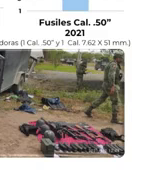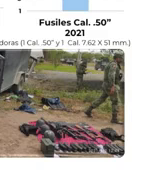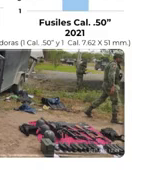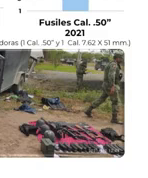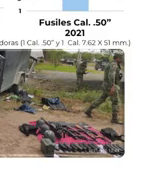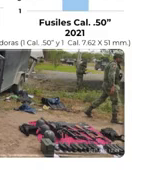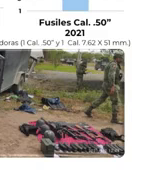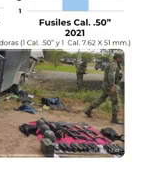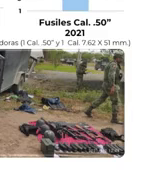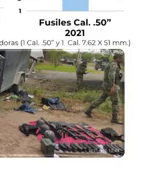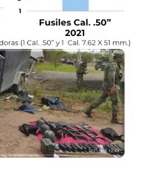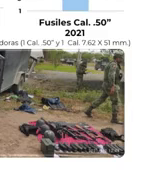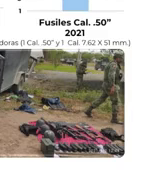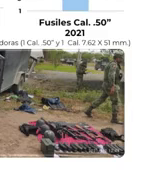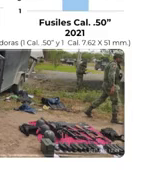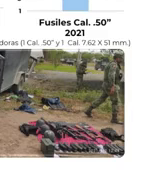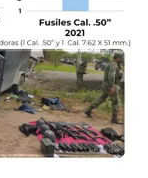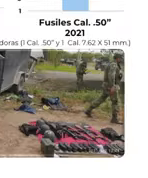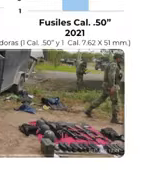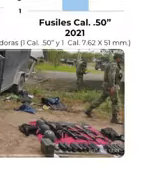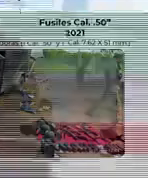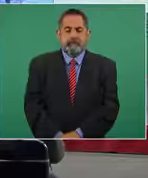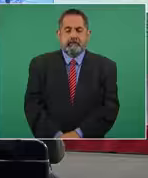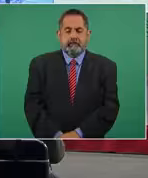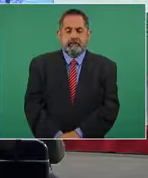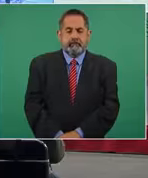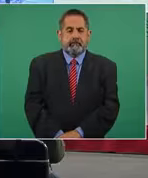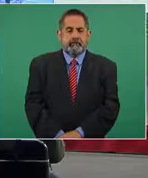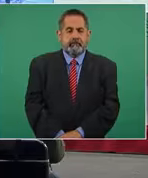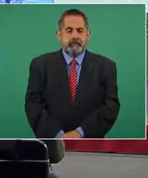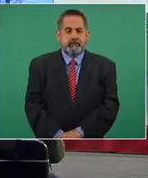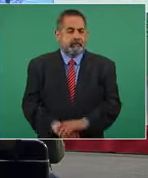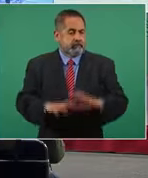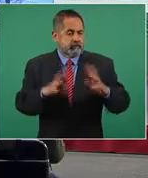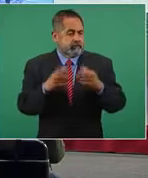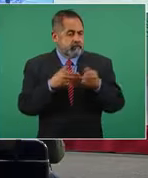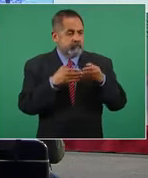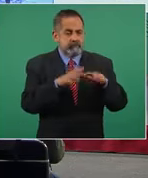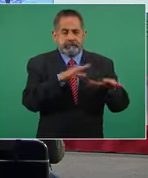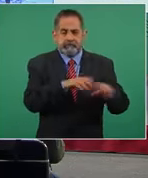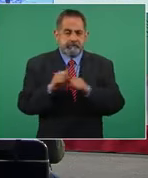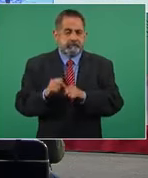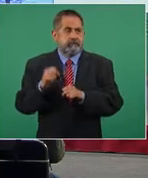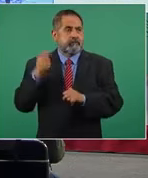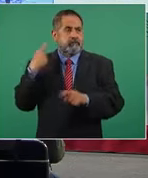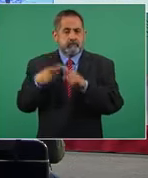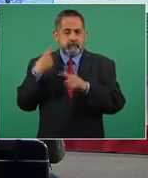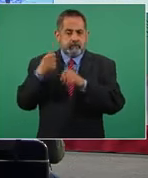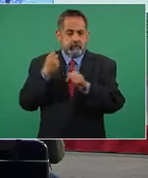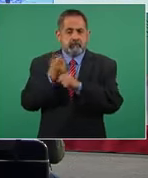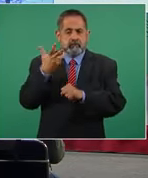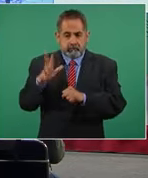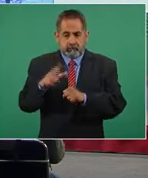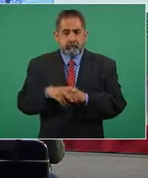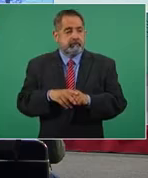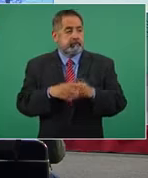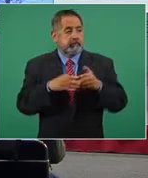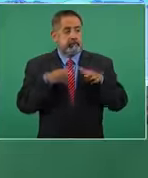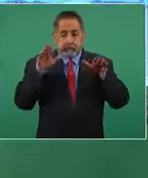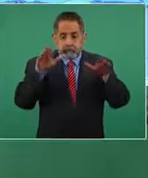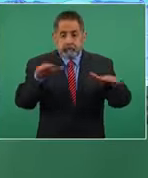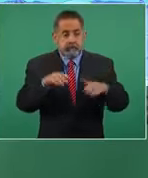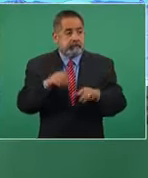sumando ya 7.468, embarcaciones 3, sumando 10 en el año, y aeronaves 3, sumando 11